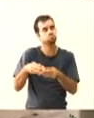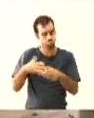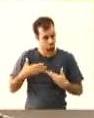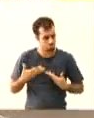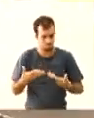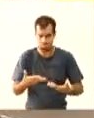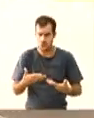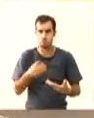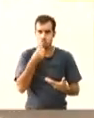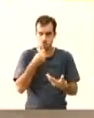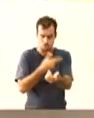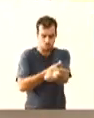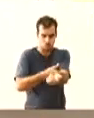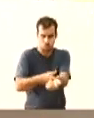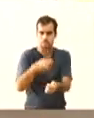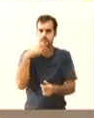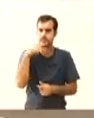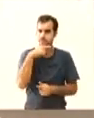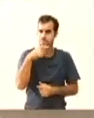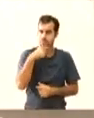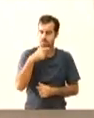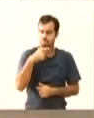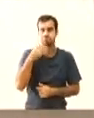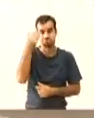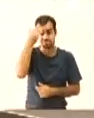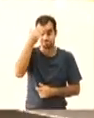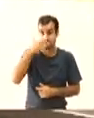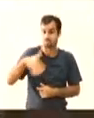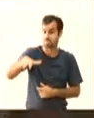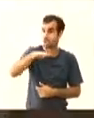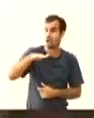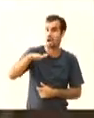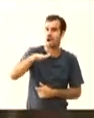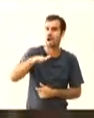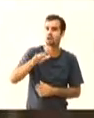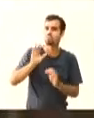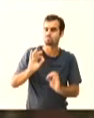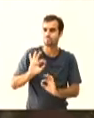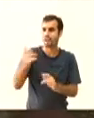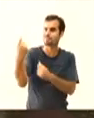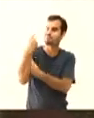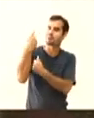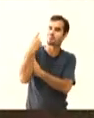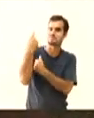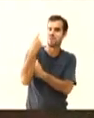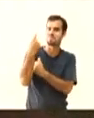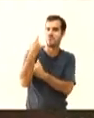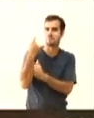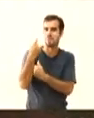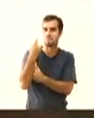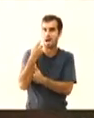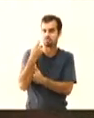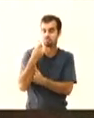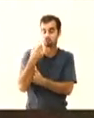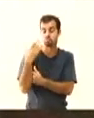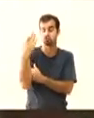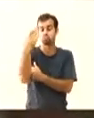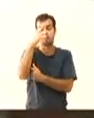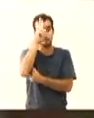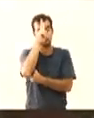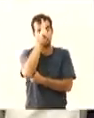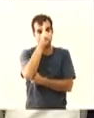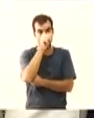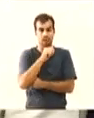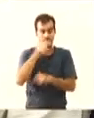frente para venir a donar su sangre. Y qué mejor que ellos, que tienen en su formación de profesionales de la salud, los futuros médicos, los